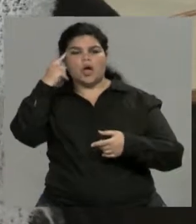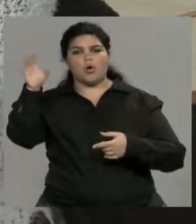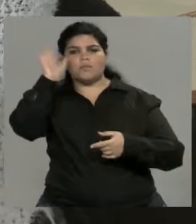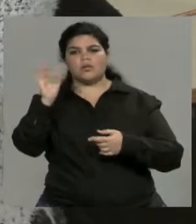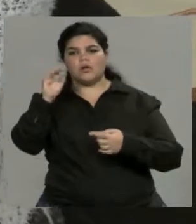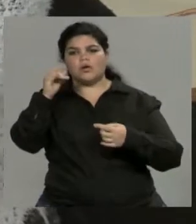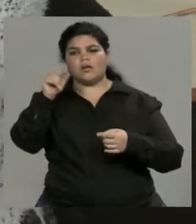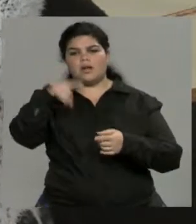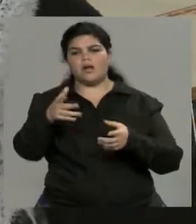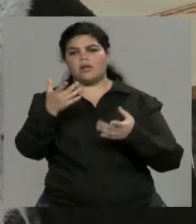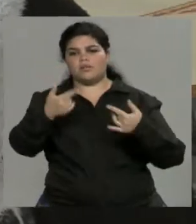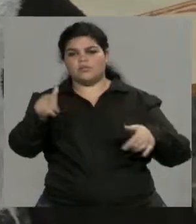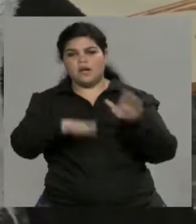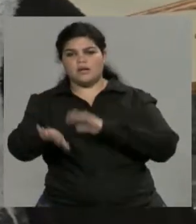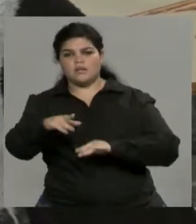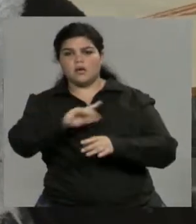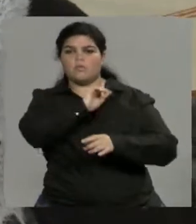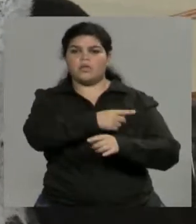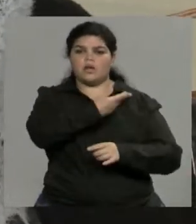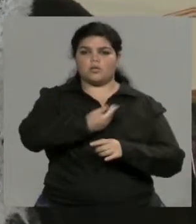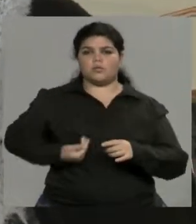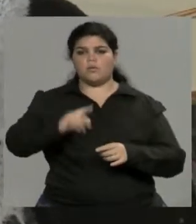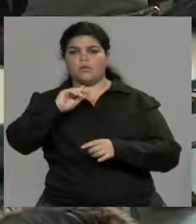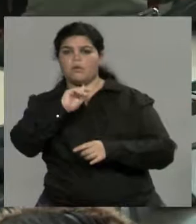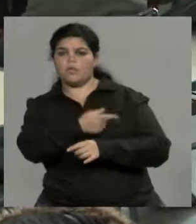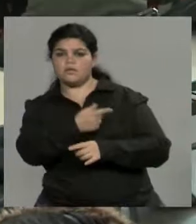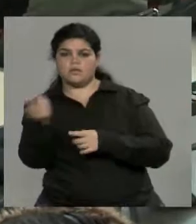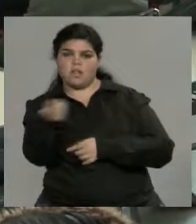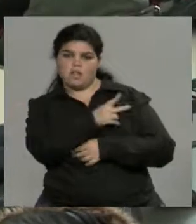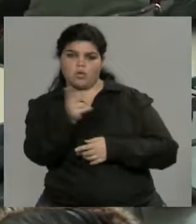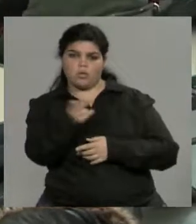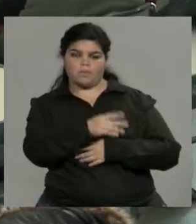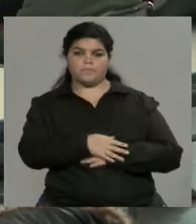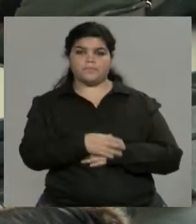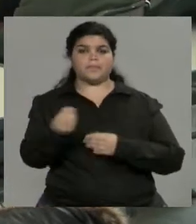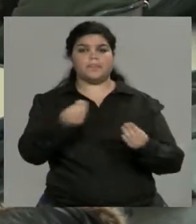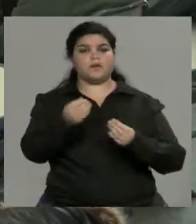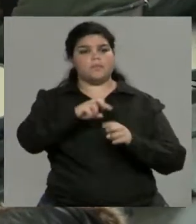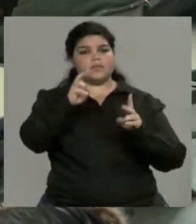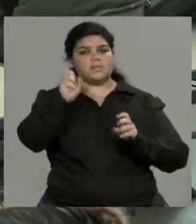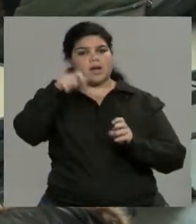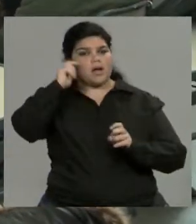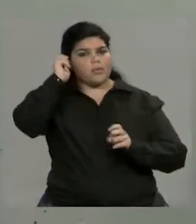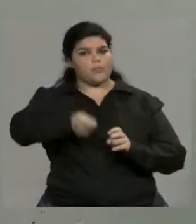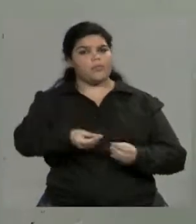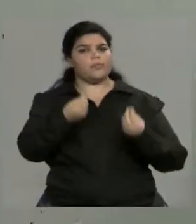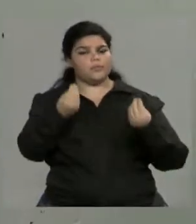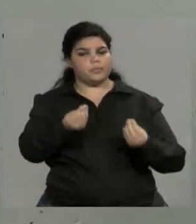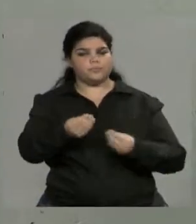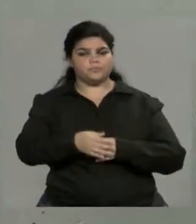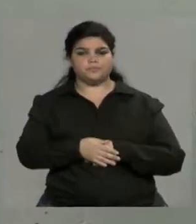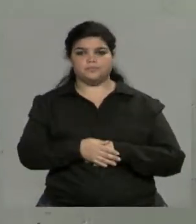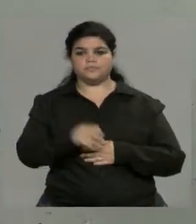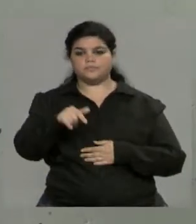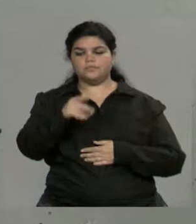conjuntas, gente del Ejecutivo con gente del Judicial. Aquí en la provincia de Mendoza, ¿cómo está la política social al respecto a este tema? Mira, la población que se